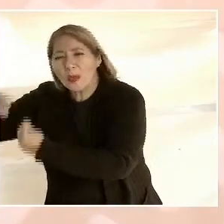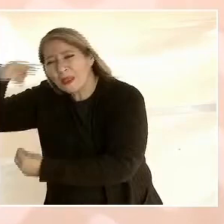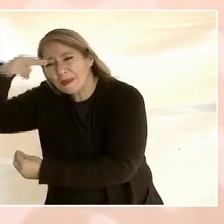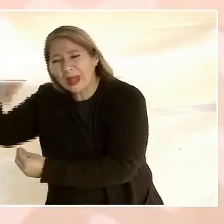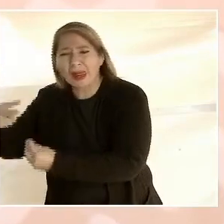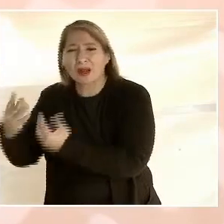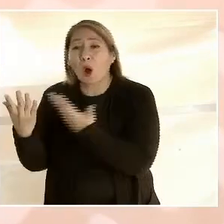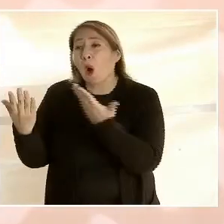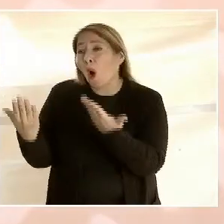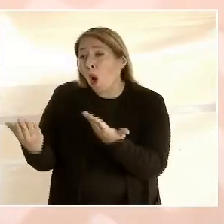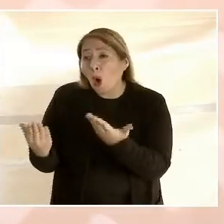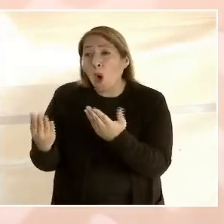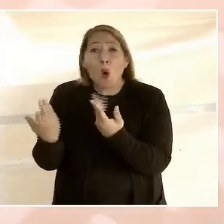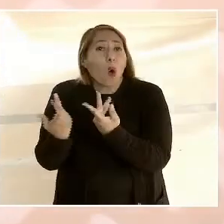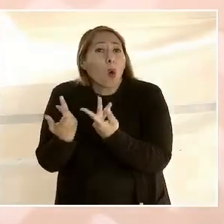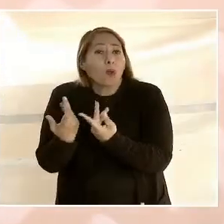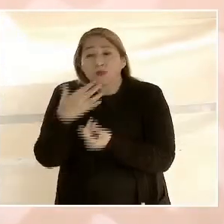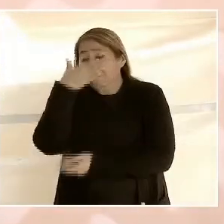o no se supo crear